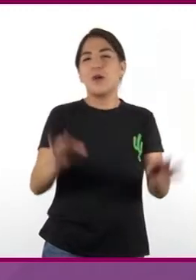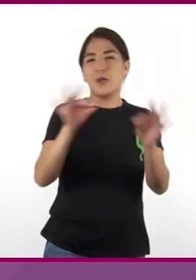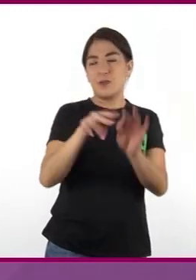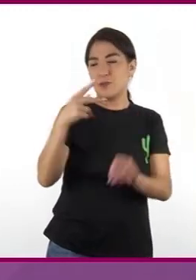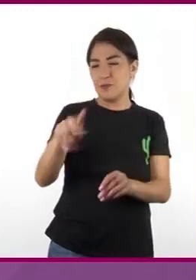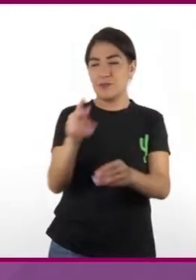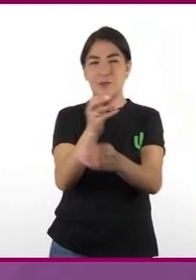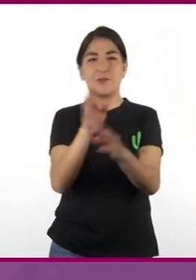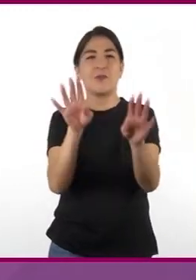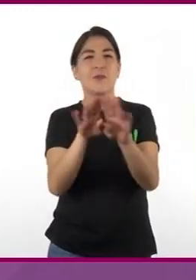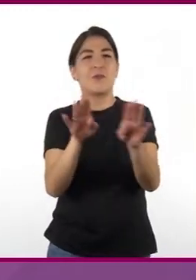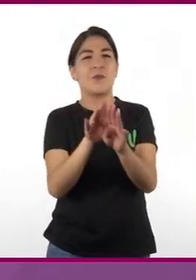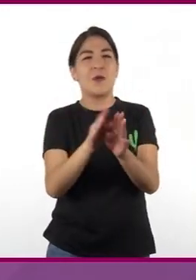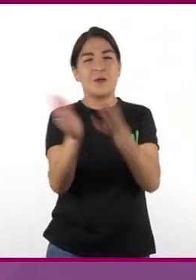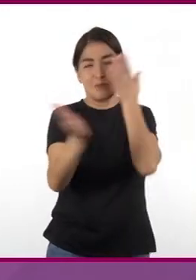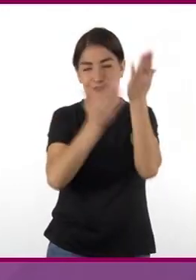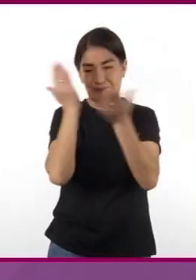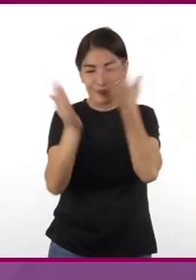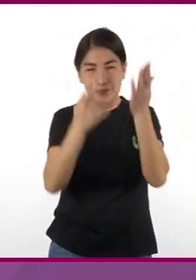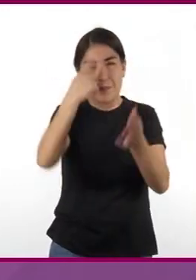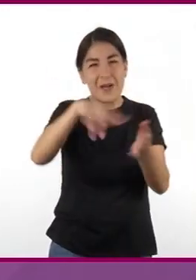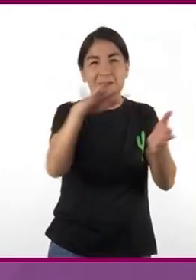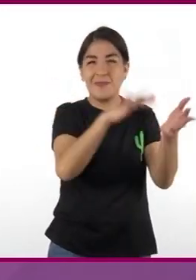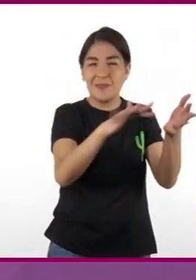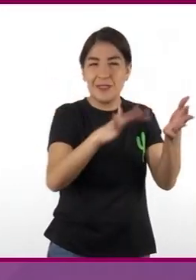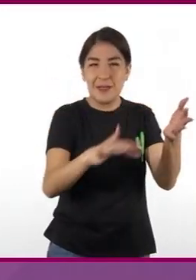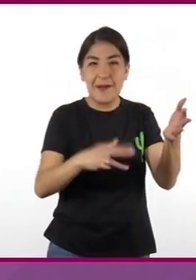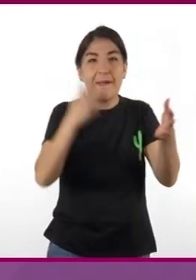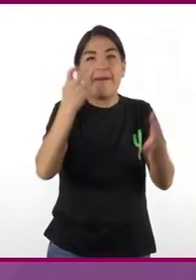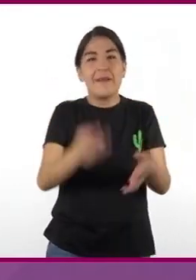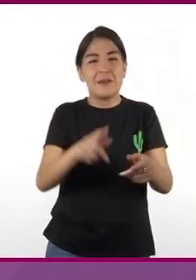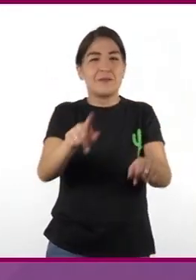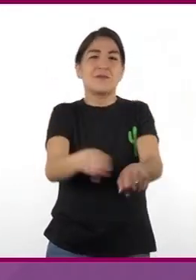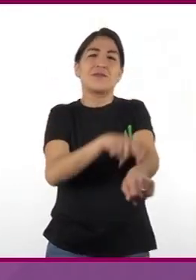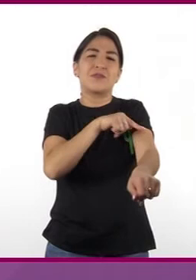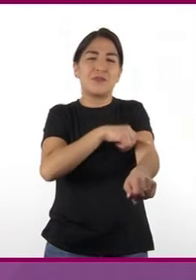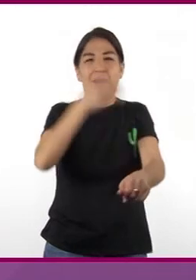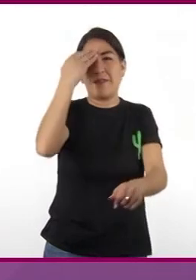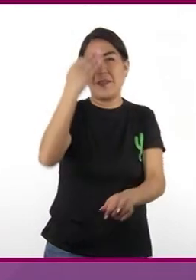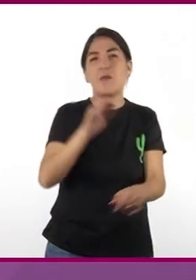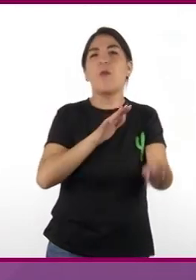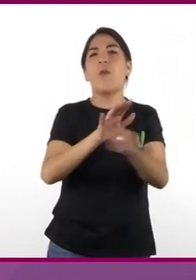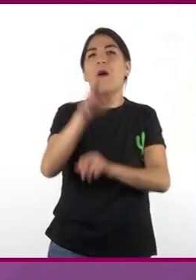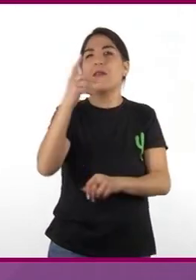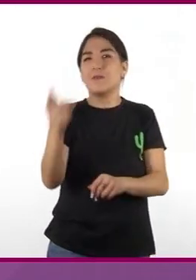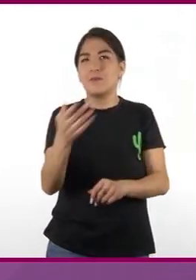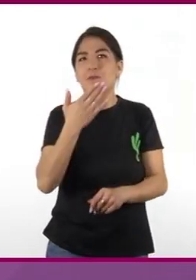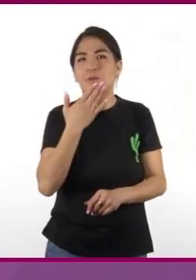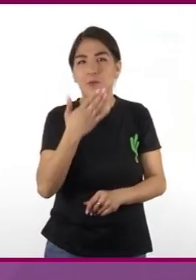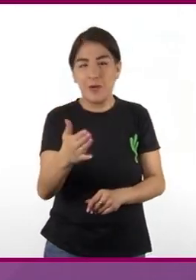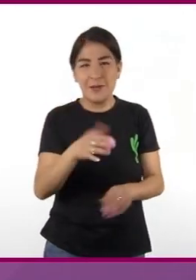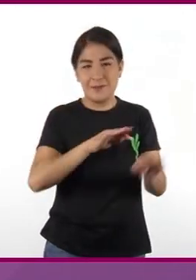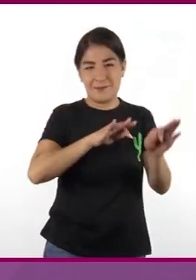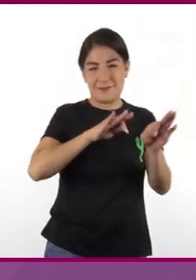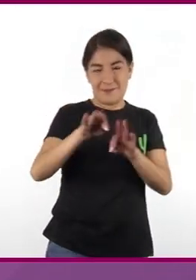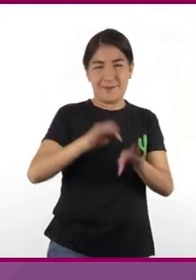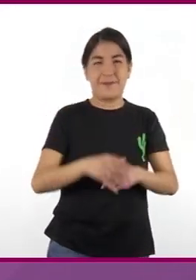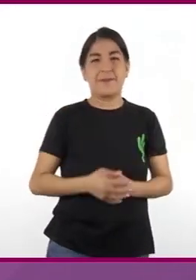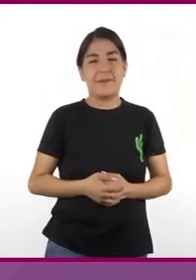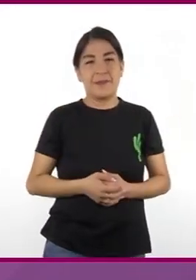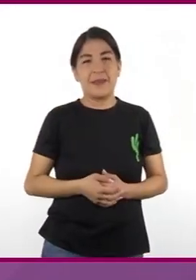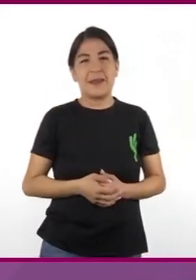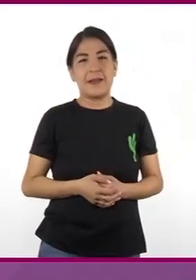educación literaria y la recepción que tuvo la obra a lo largo del tiempo. Finalmente, repitamos que